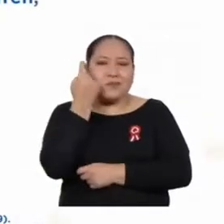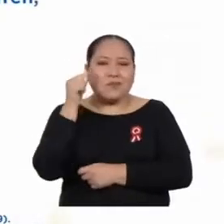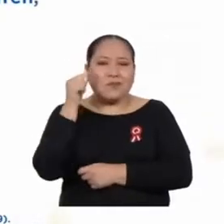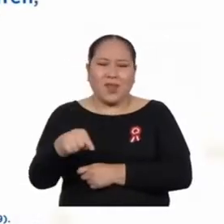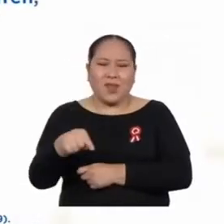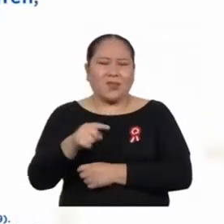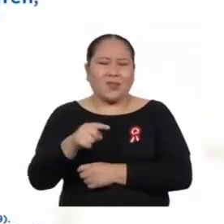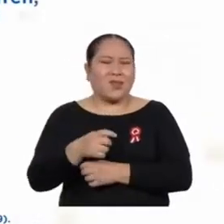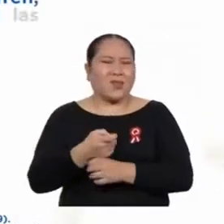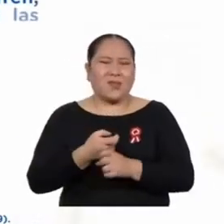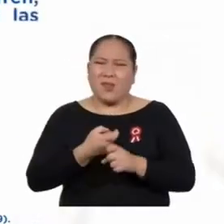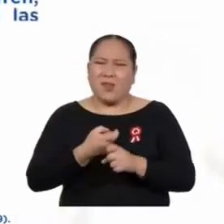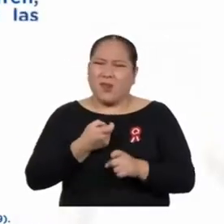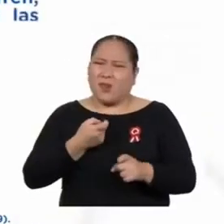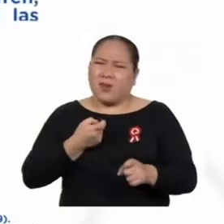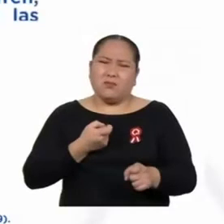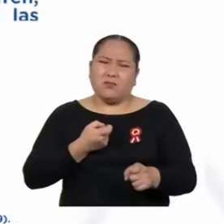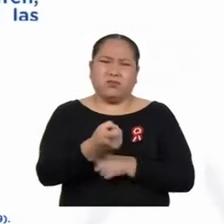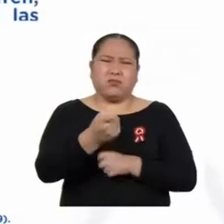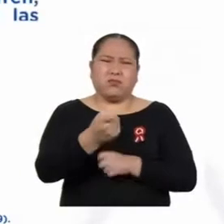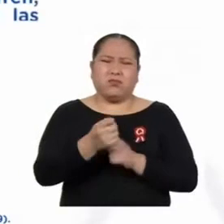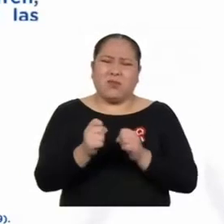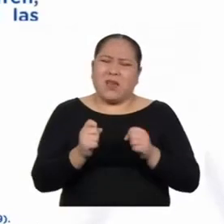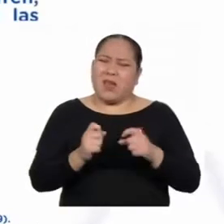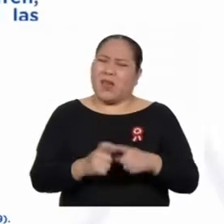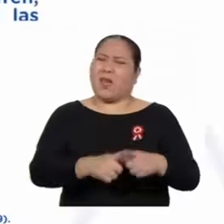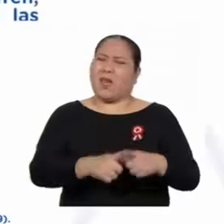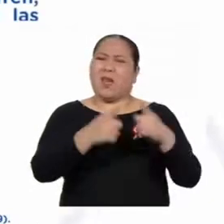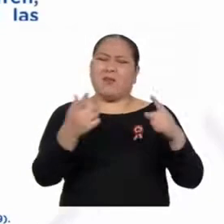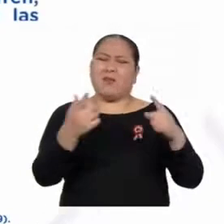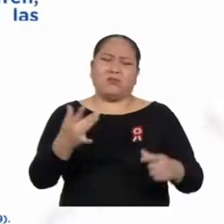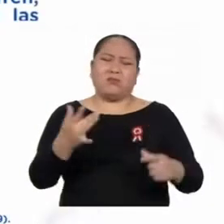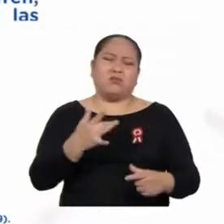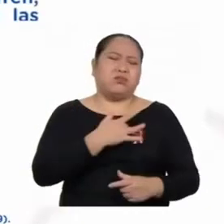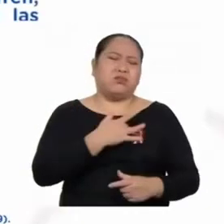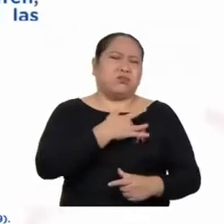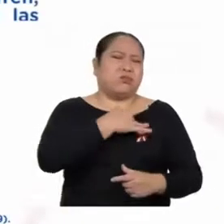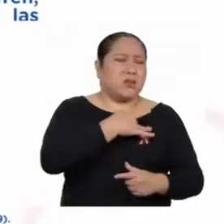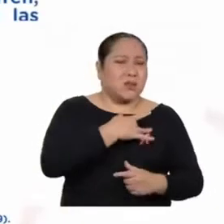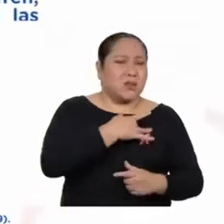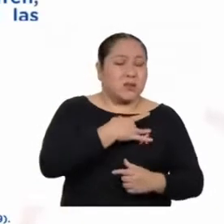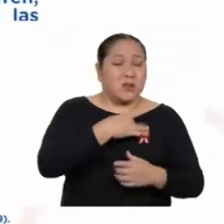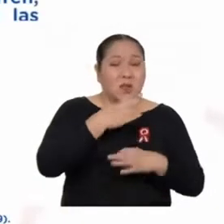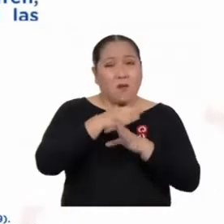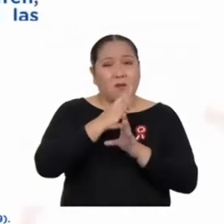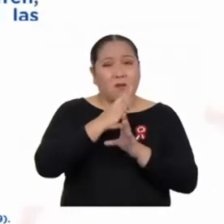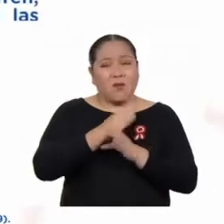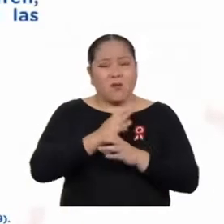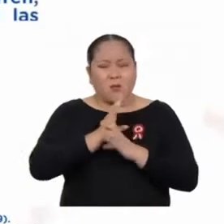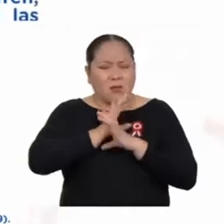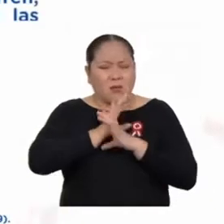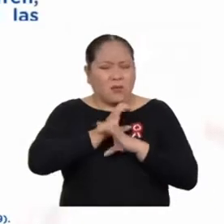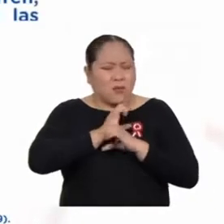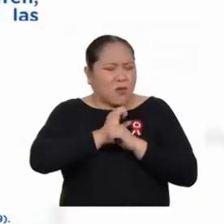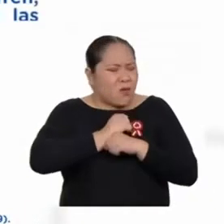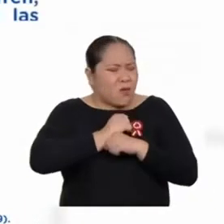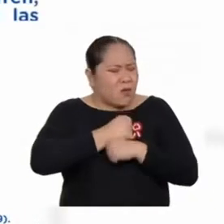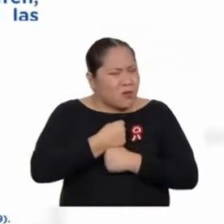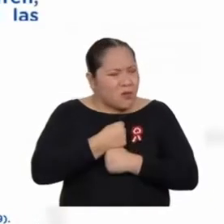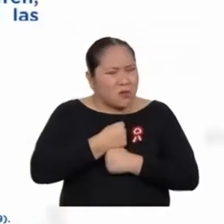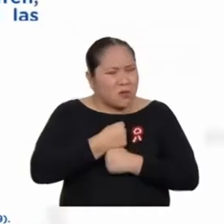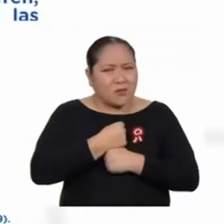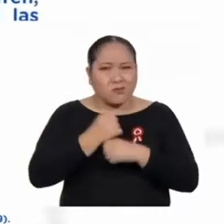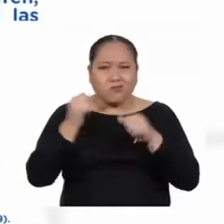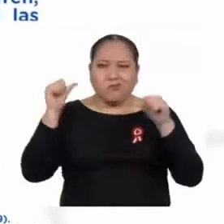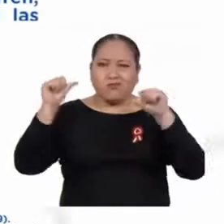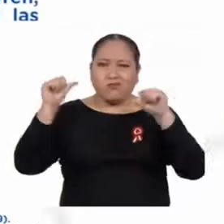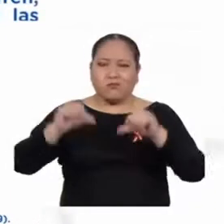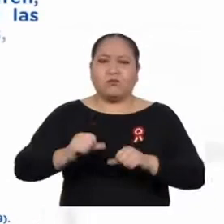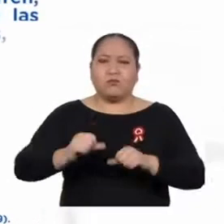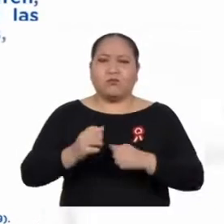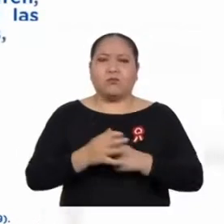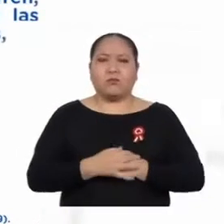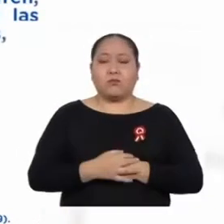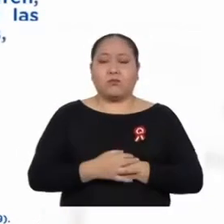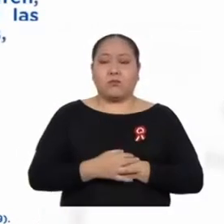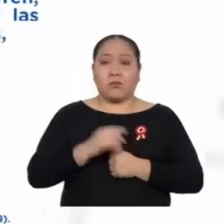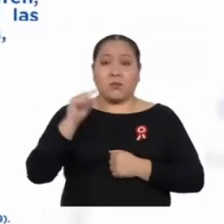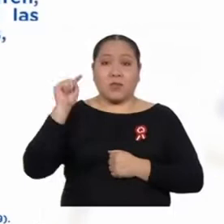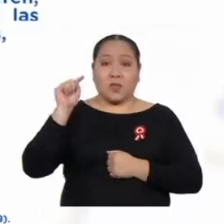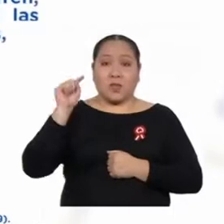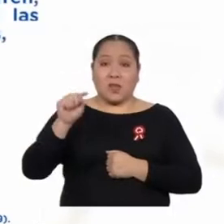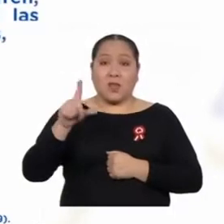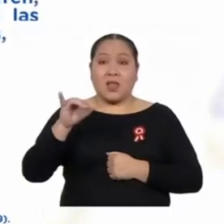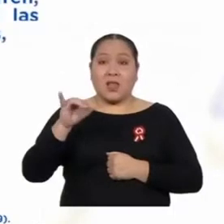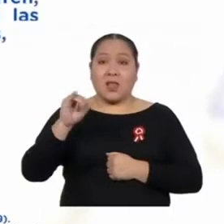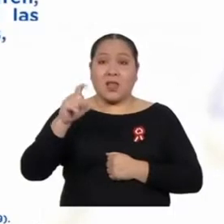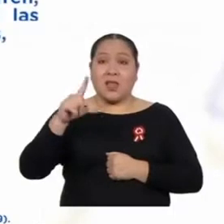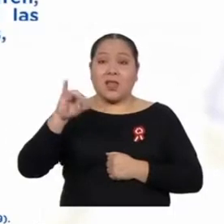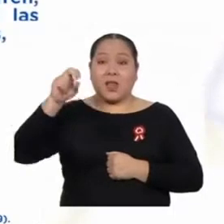violento. Es una de las expresiones más dolorosas y más crueles. Él contó,